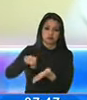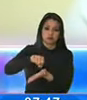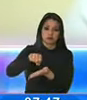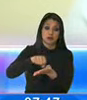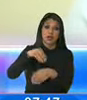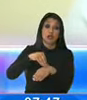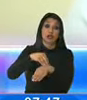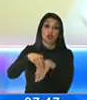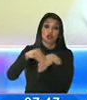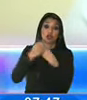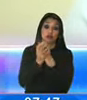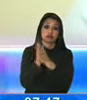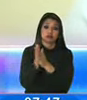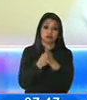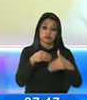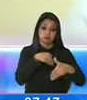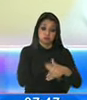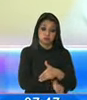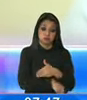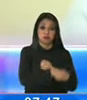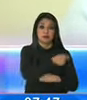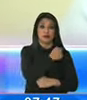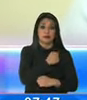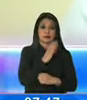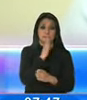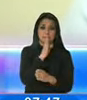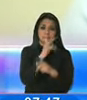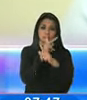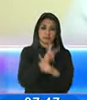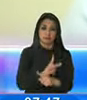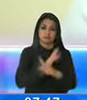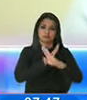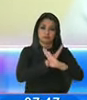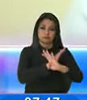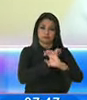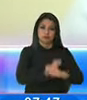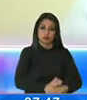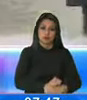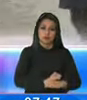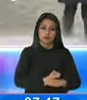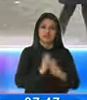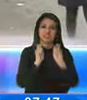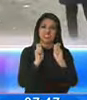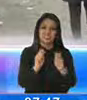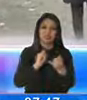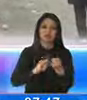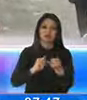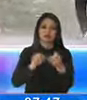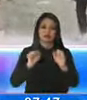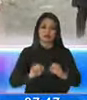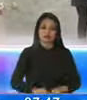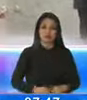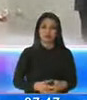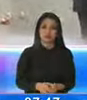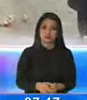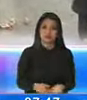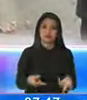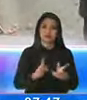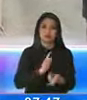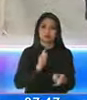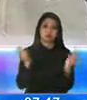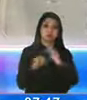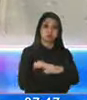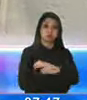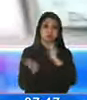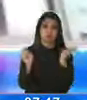podríamos colocarlo igual en nuestras manos para protegernos de los virus y bacterias. Es importante también evitar los cambios bruscos